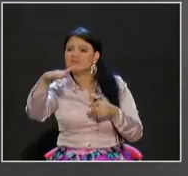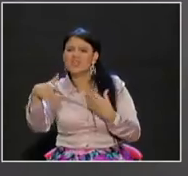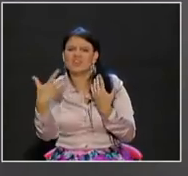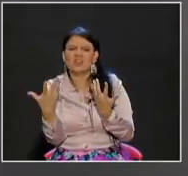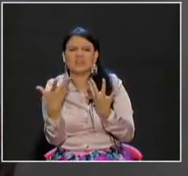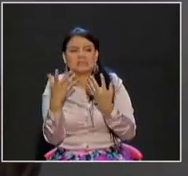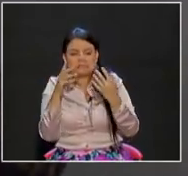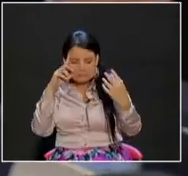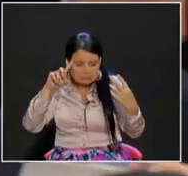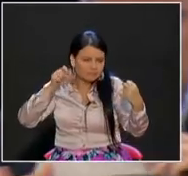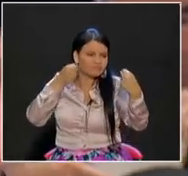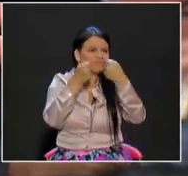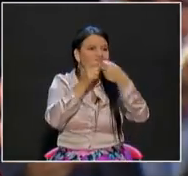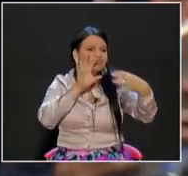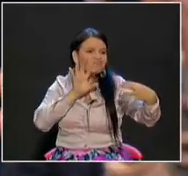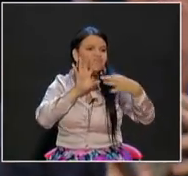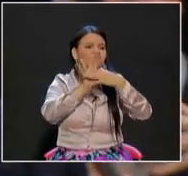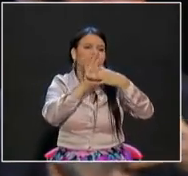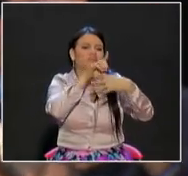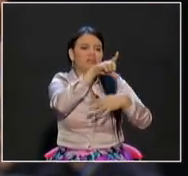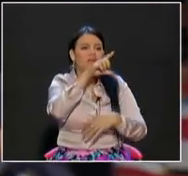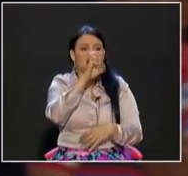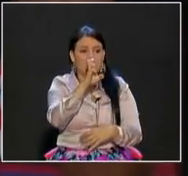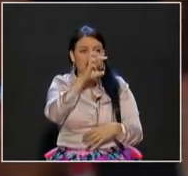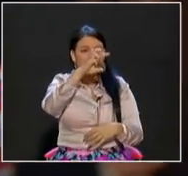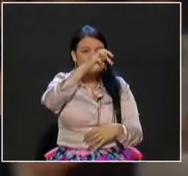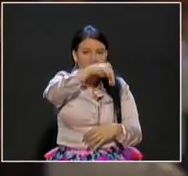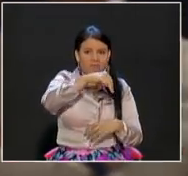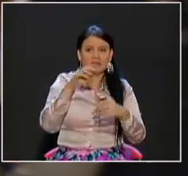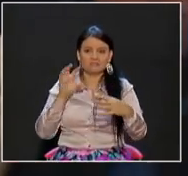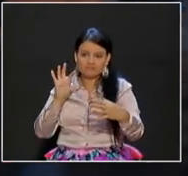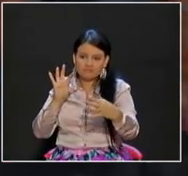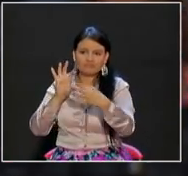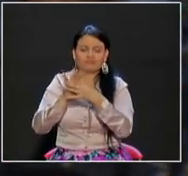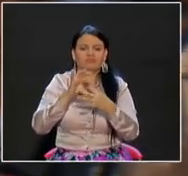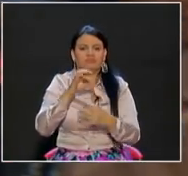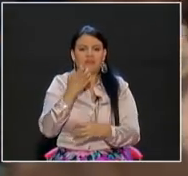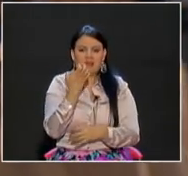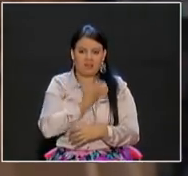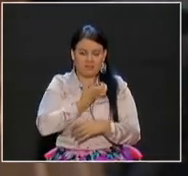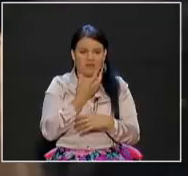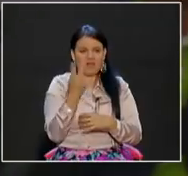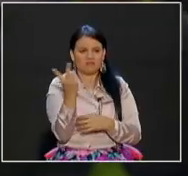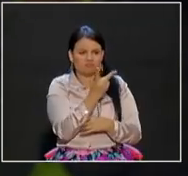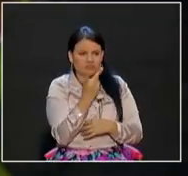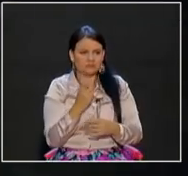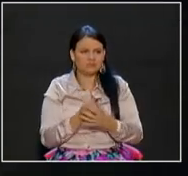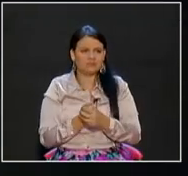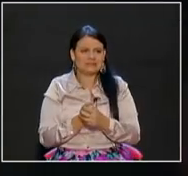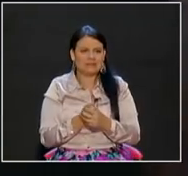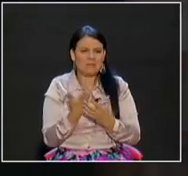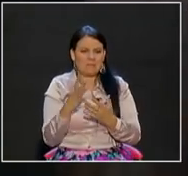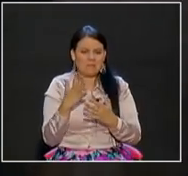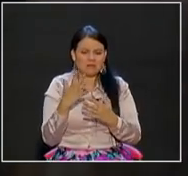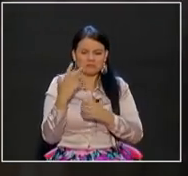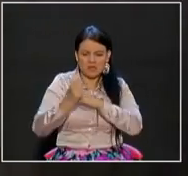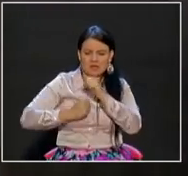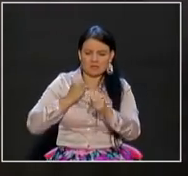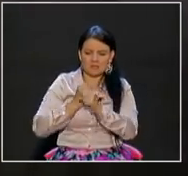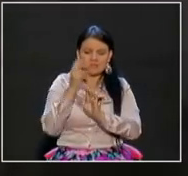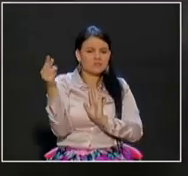entre pm y el departamento se necesitan ambos no solamente por el bien de las finanzas del departamento a partir del año 2023